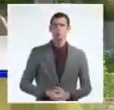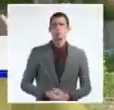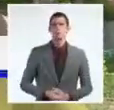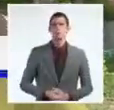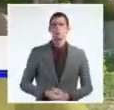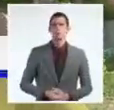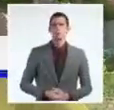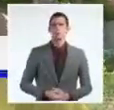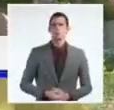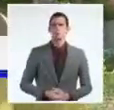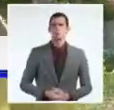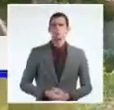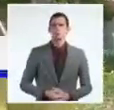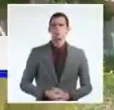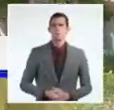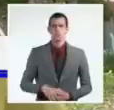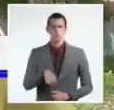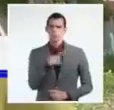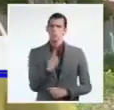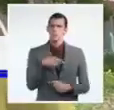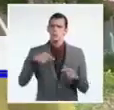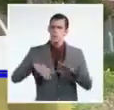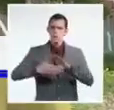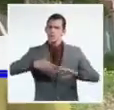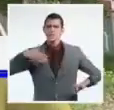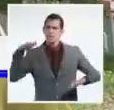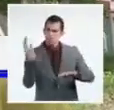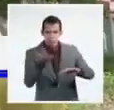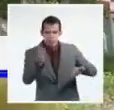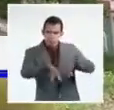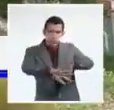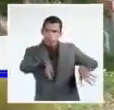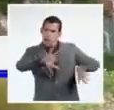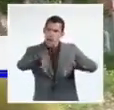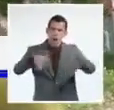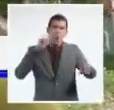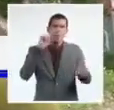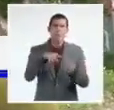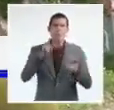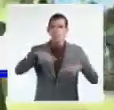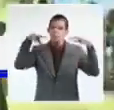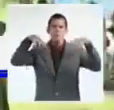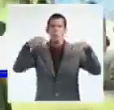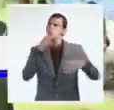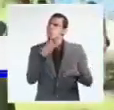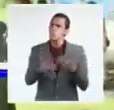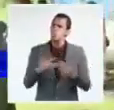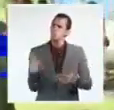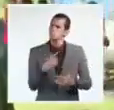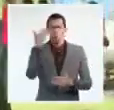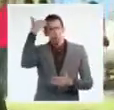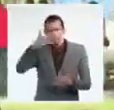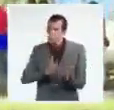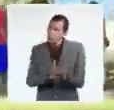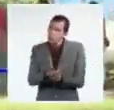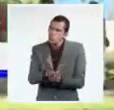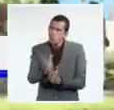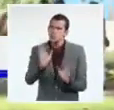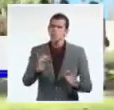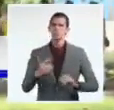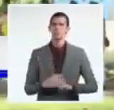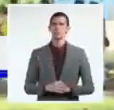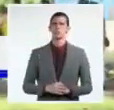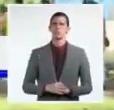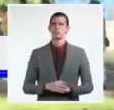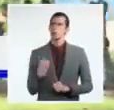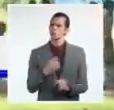ahorita, estábamos aquí machete en mano. Y eso es lo que se quiere, es lo que estamos haciendo. No tenemos un horario hasta que la revolución